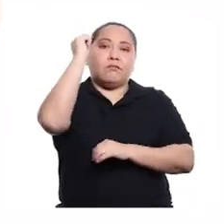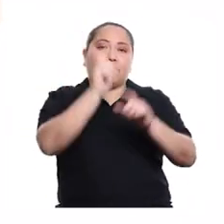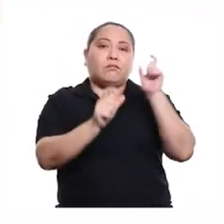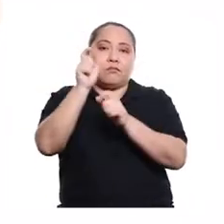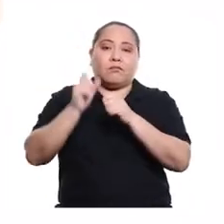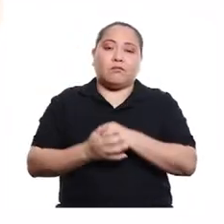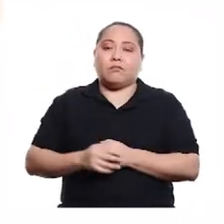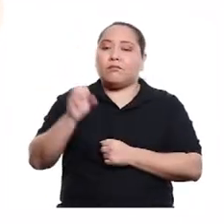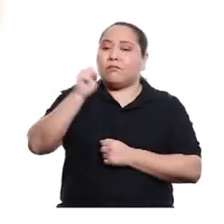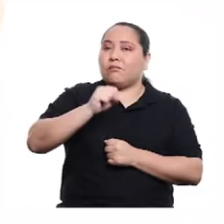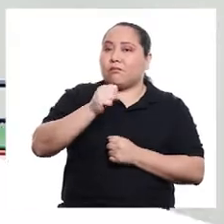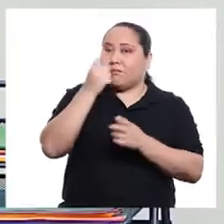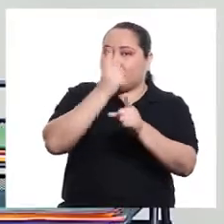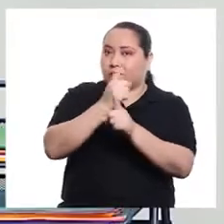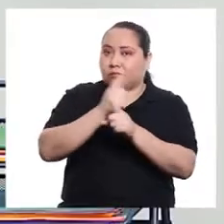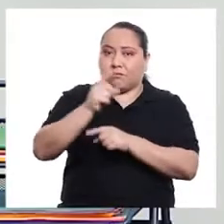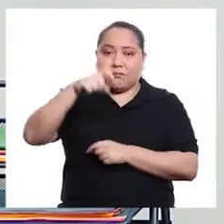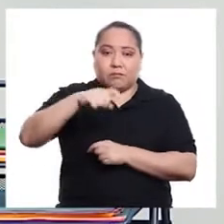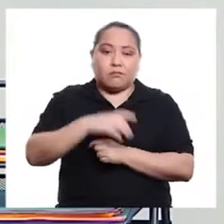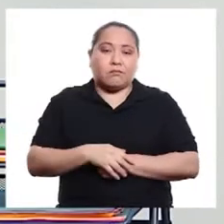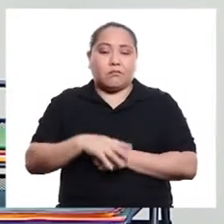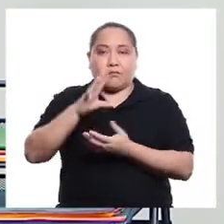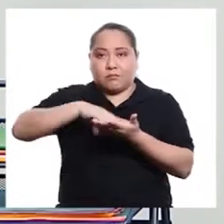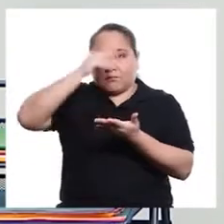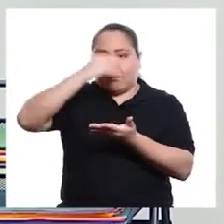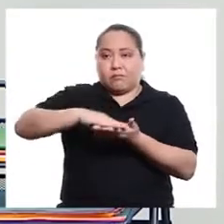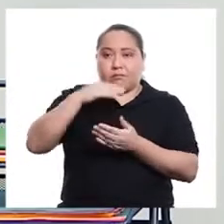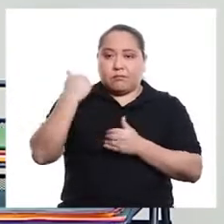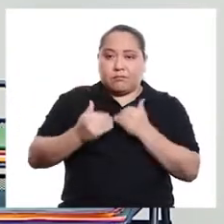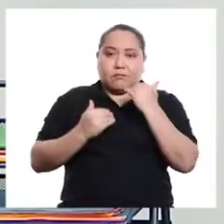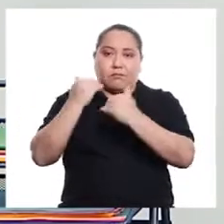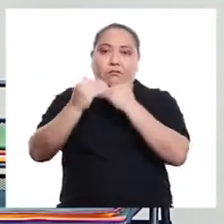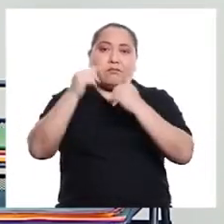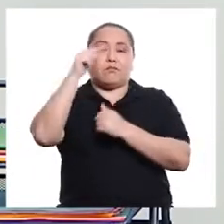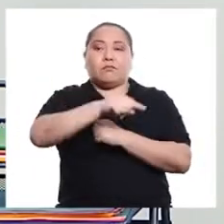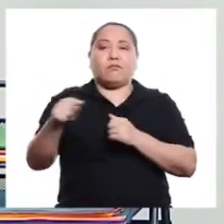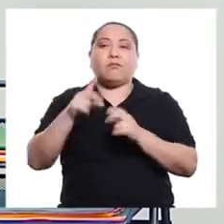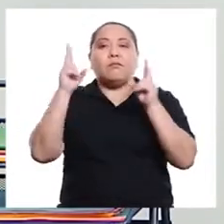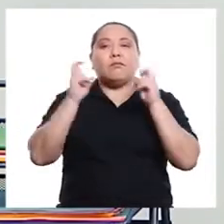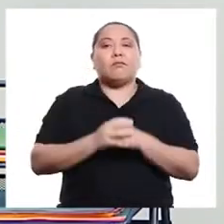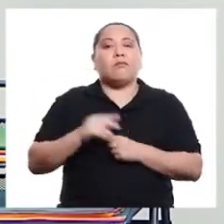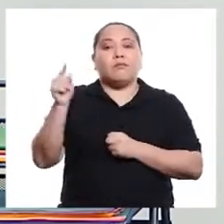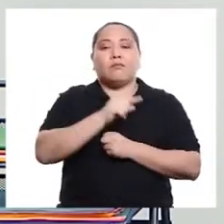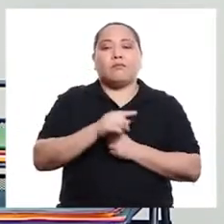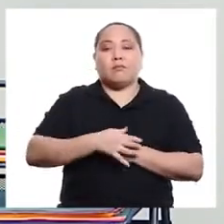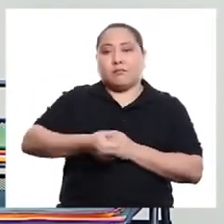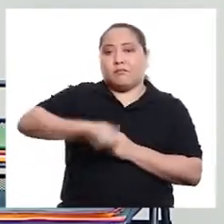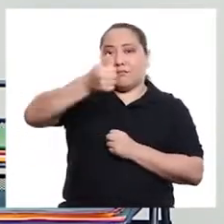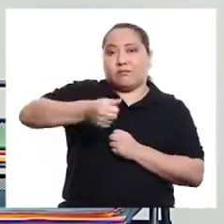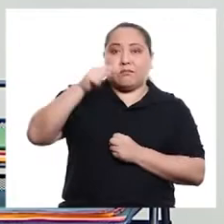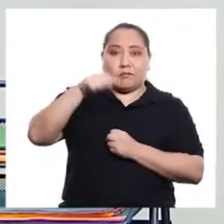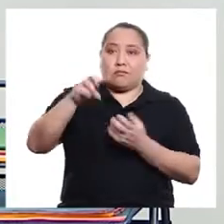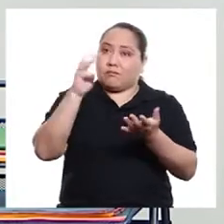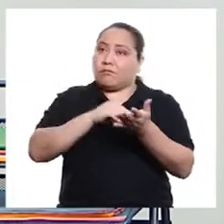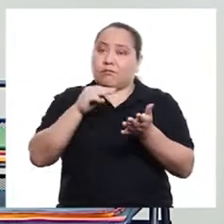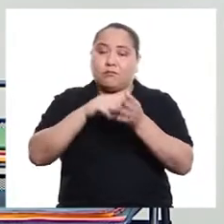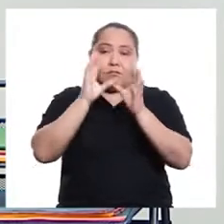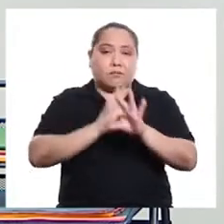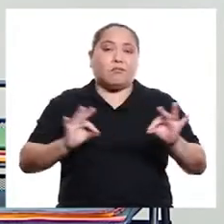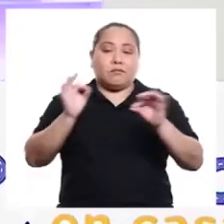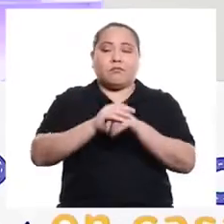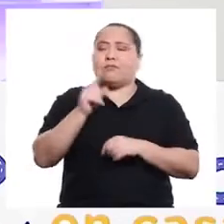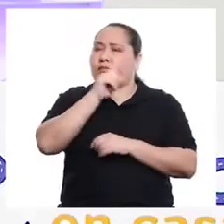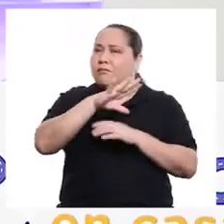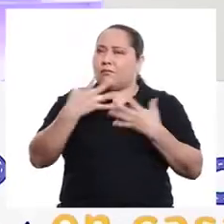los derechos humanos. Por supuesto, necesitamos capacitarnos cada vez más en estos temas, y las autoridades deberían ser las